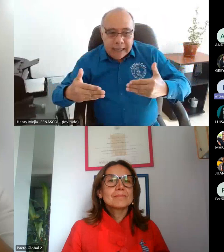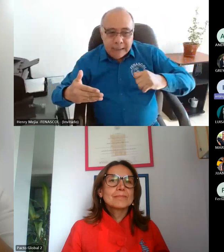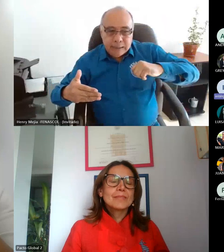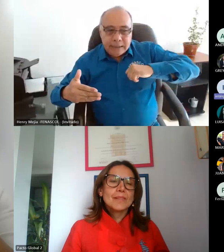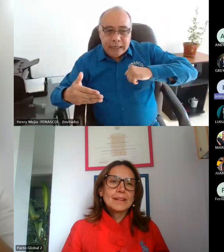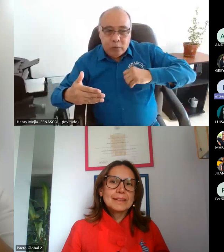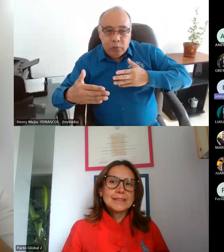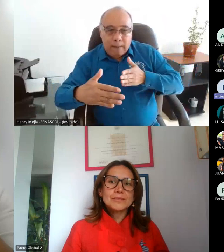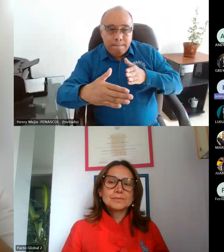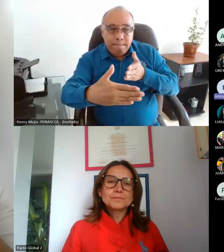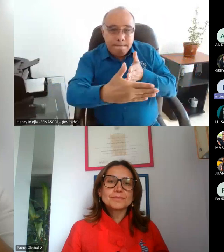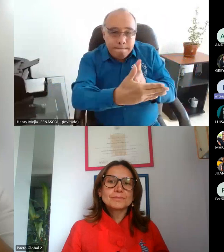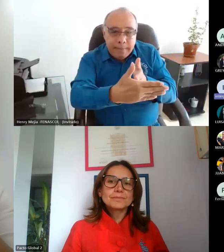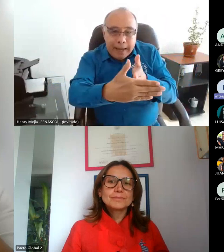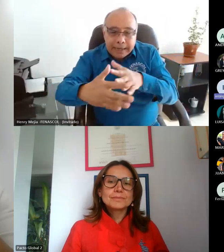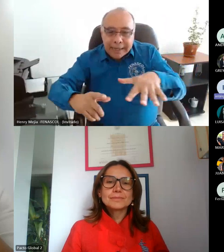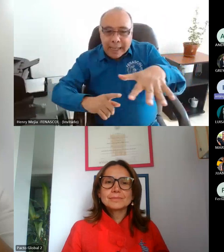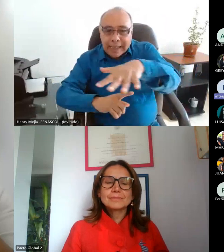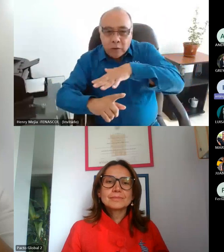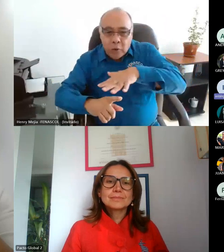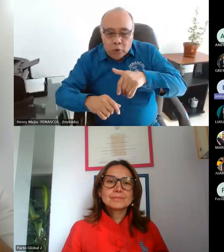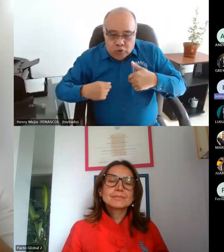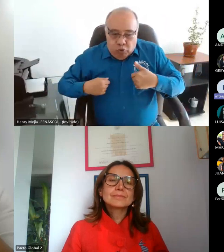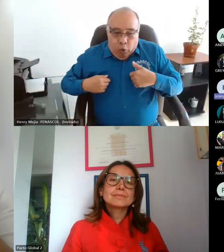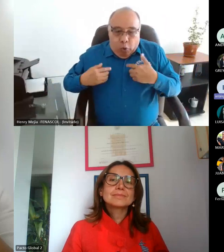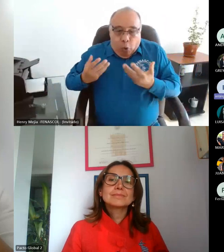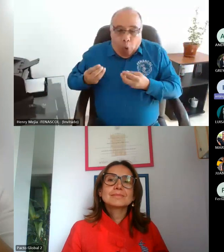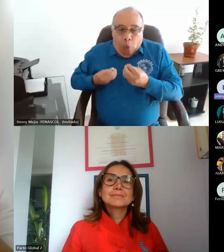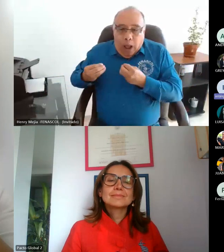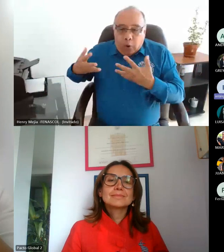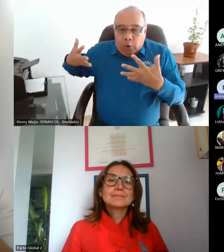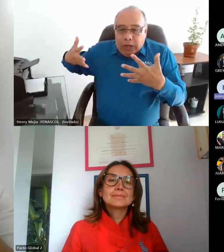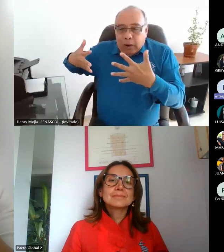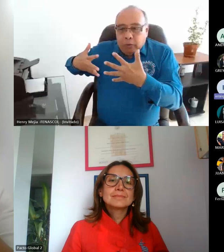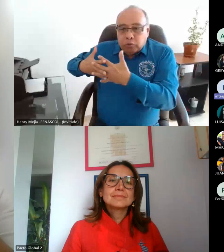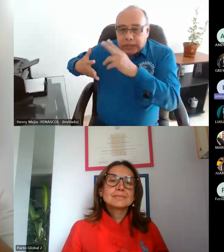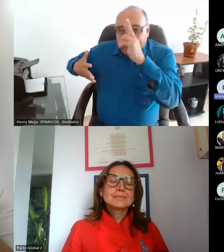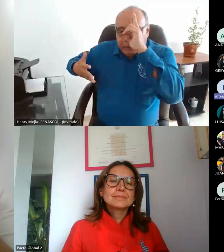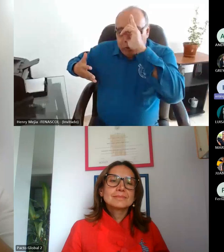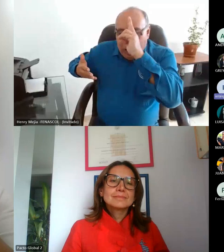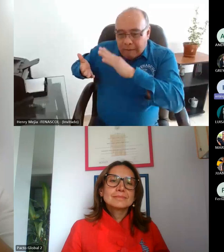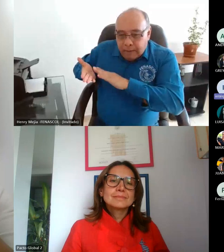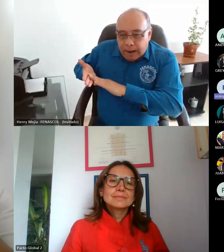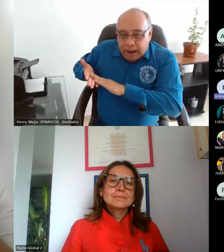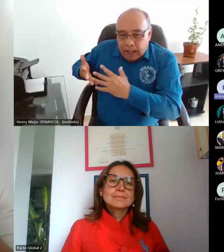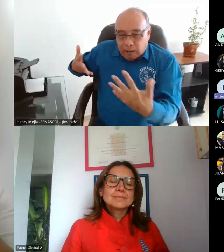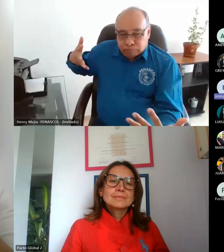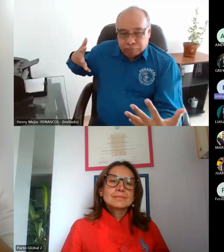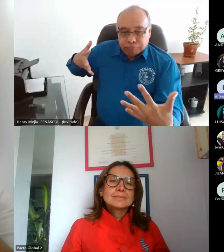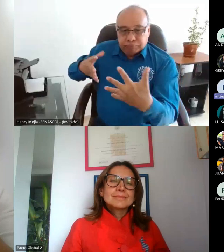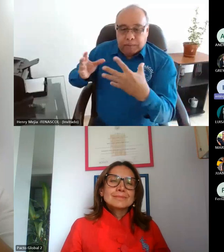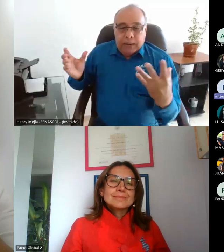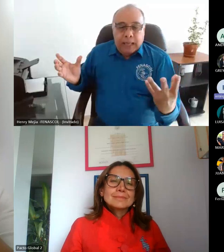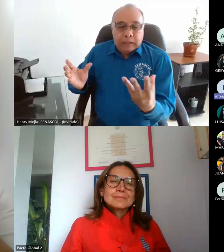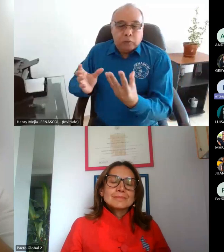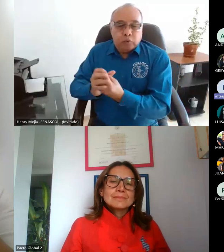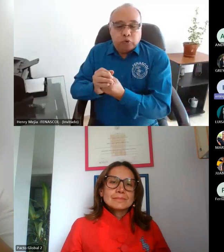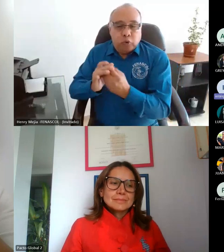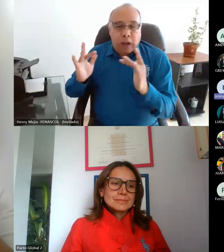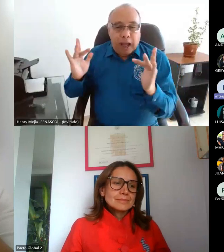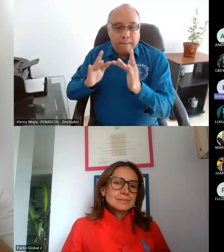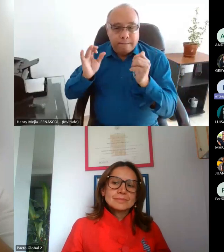eh una persona se acerca una persona con discapacidad s quiere eh participar en un